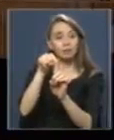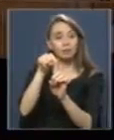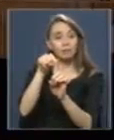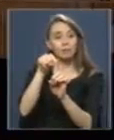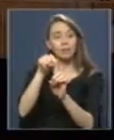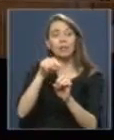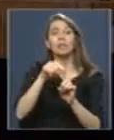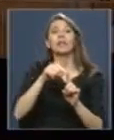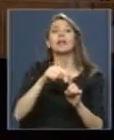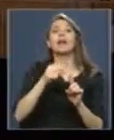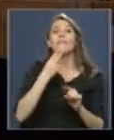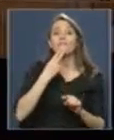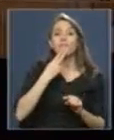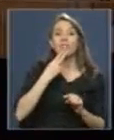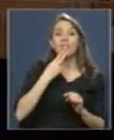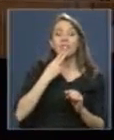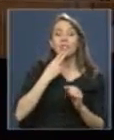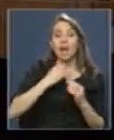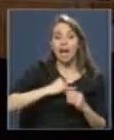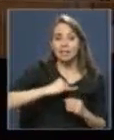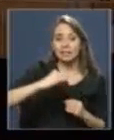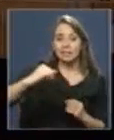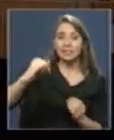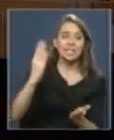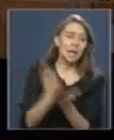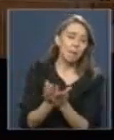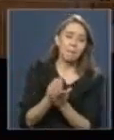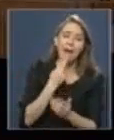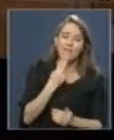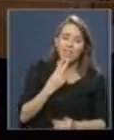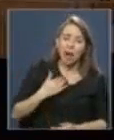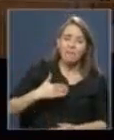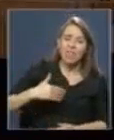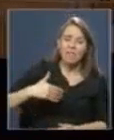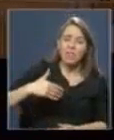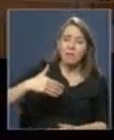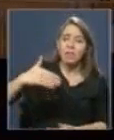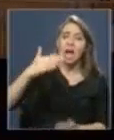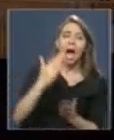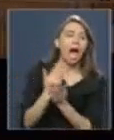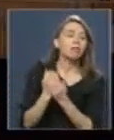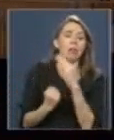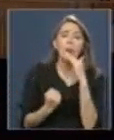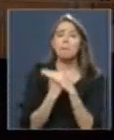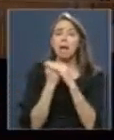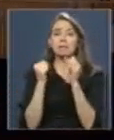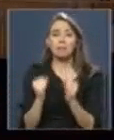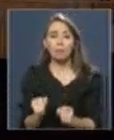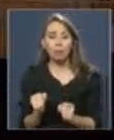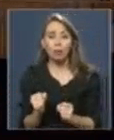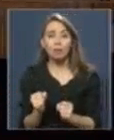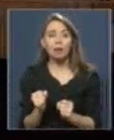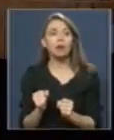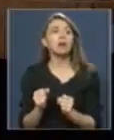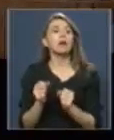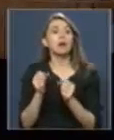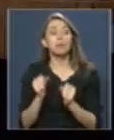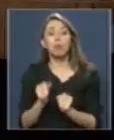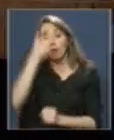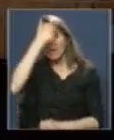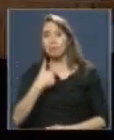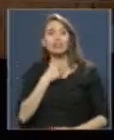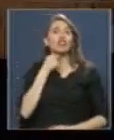solamente prolongar la vida artificialmente hasta lo máximo posible, que incluso eso puede ser no